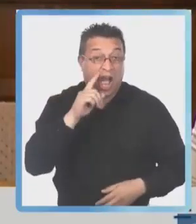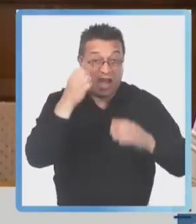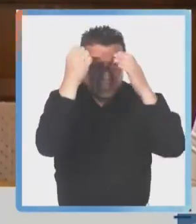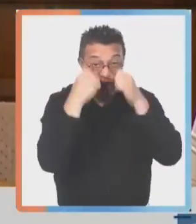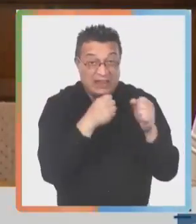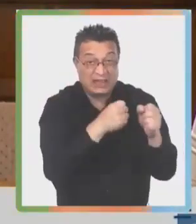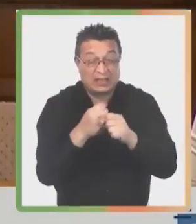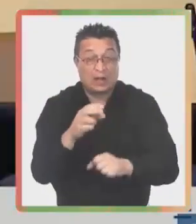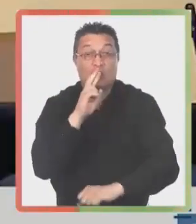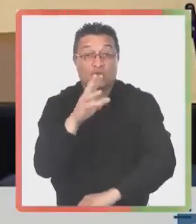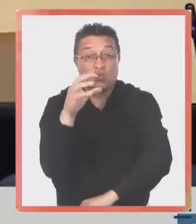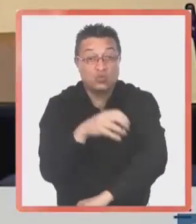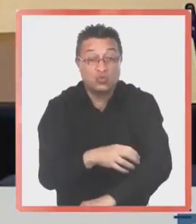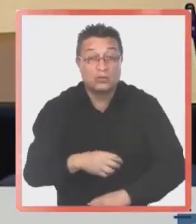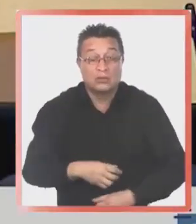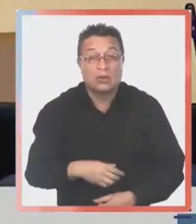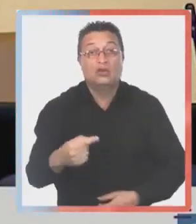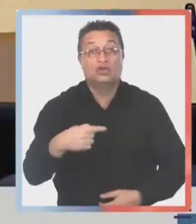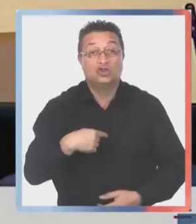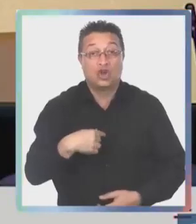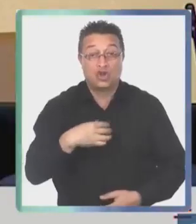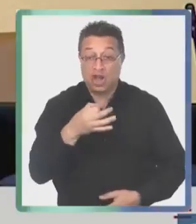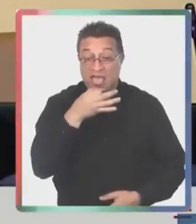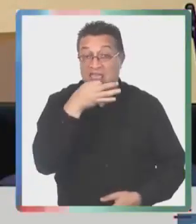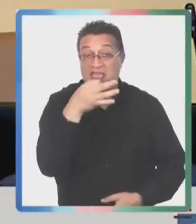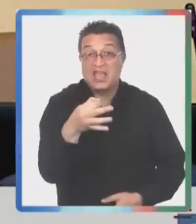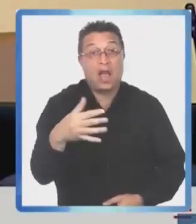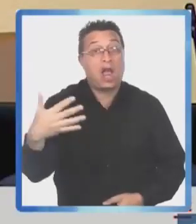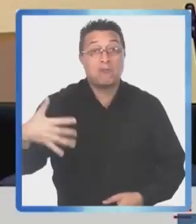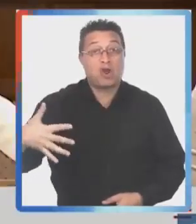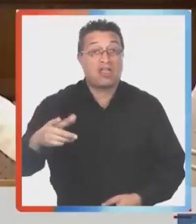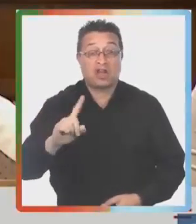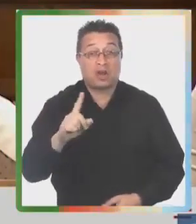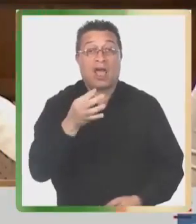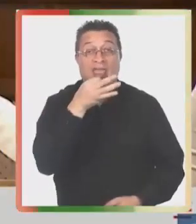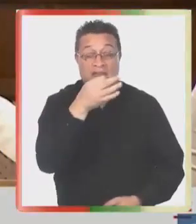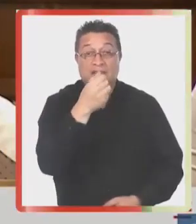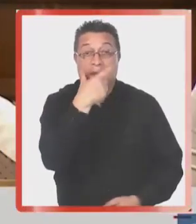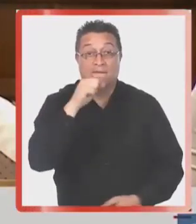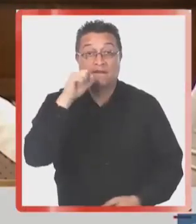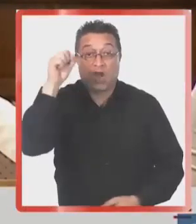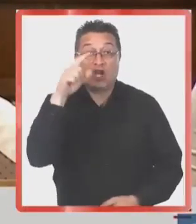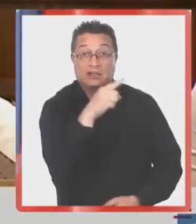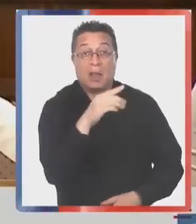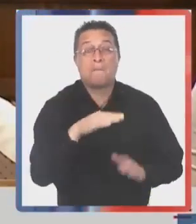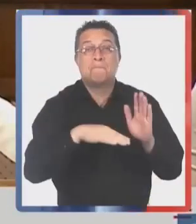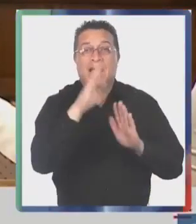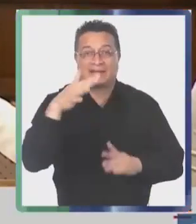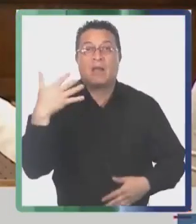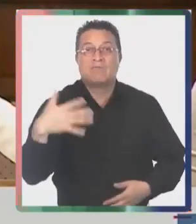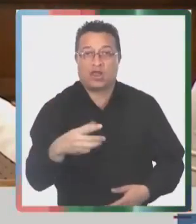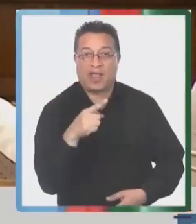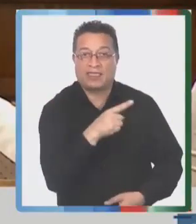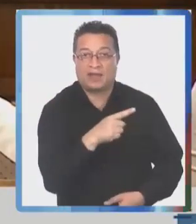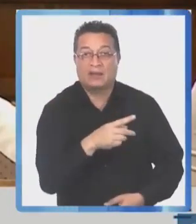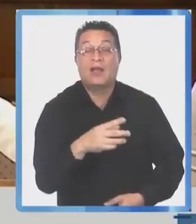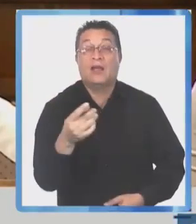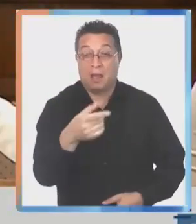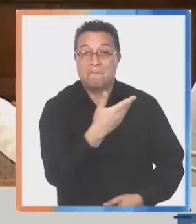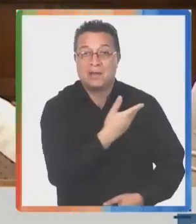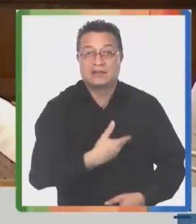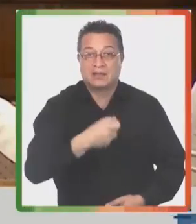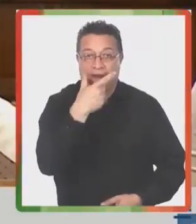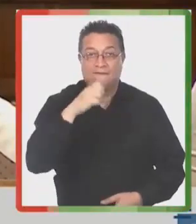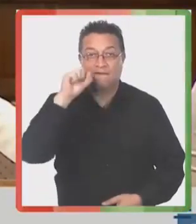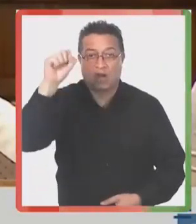que focalizarnos. ¿Usted cree que hay terrorismo en la macrozona sur? Lo que yo diga no es tan importante. Lo que dice el presidente Boric